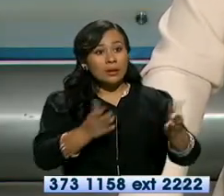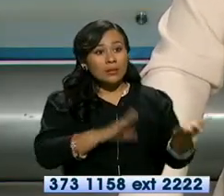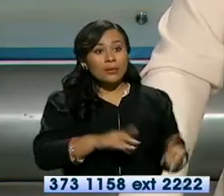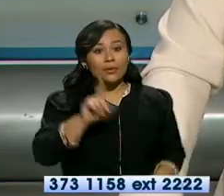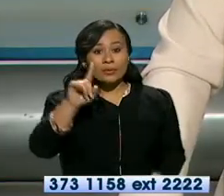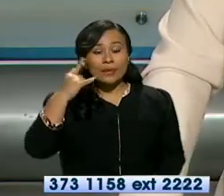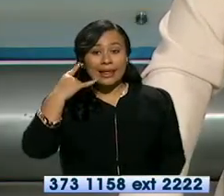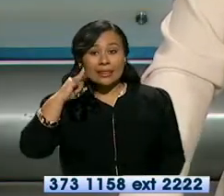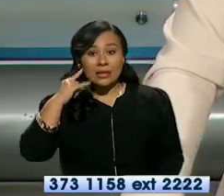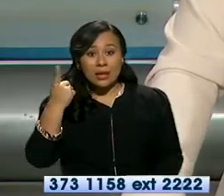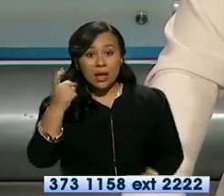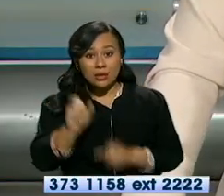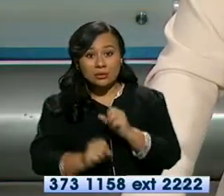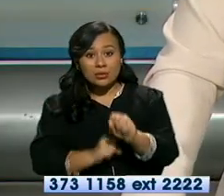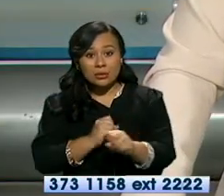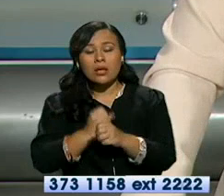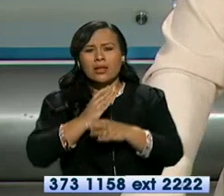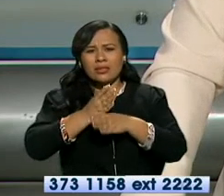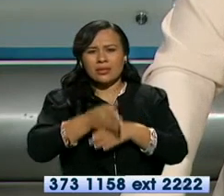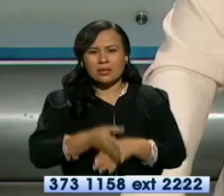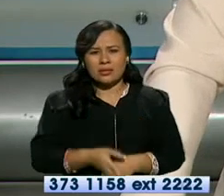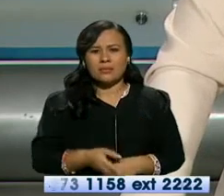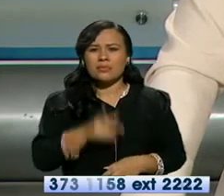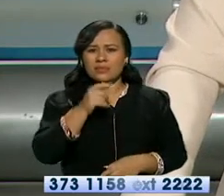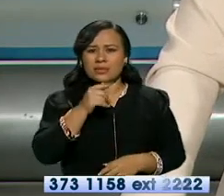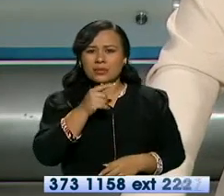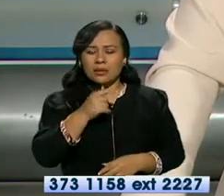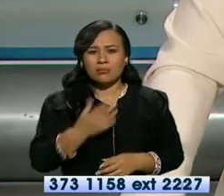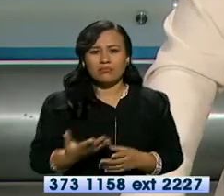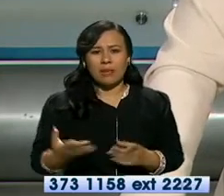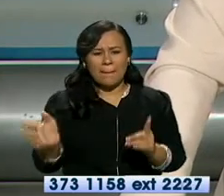entre lágrimas, y esperando que el caso no quede impune, y